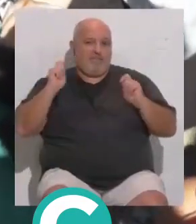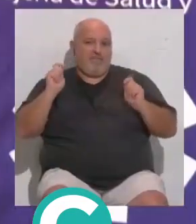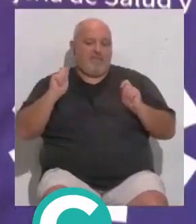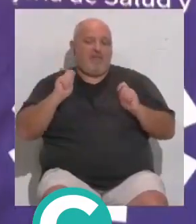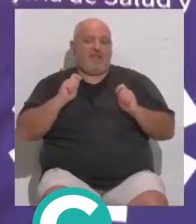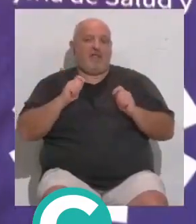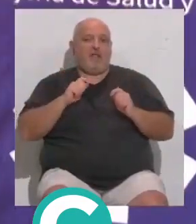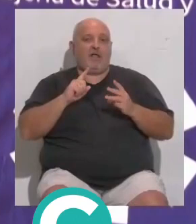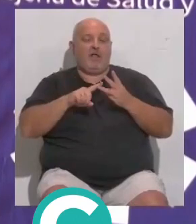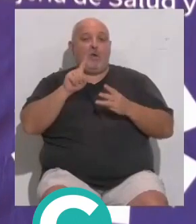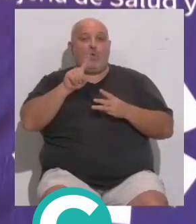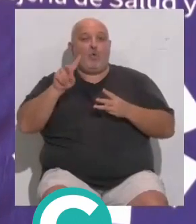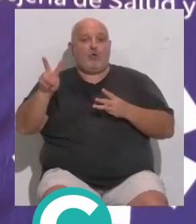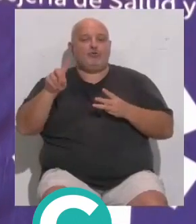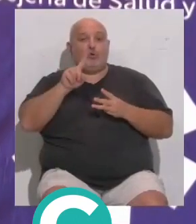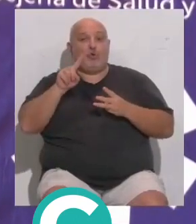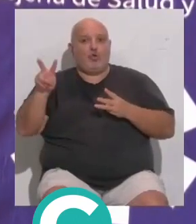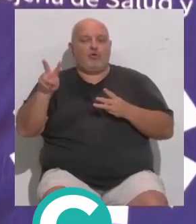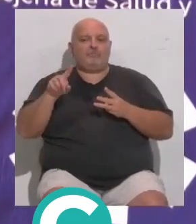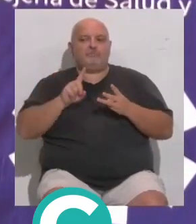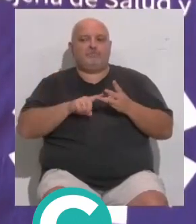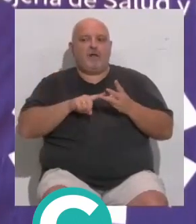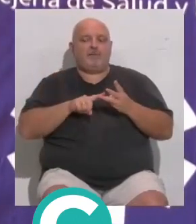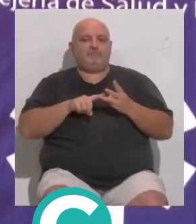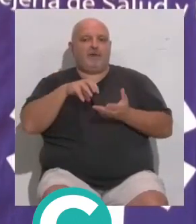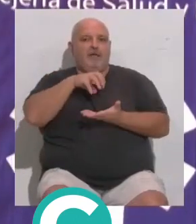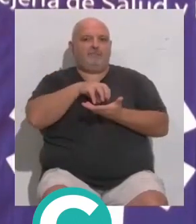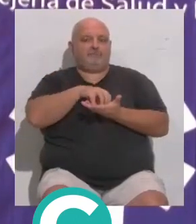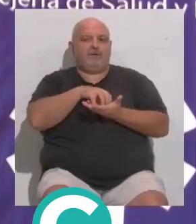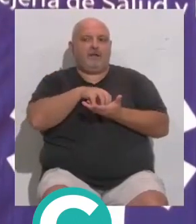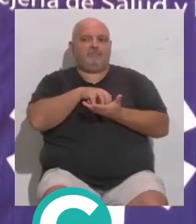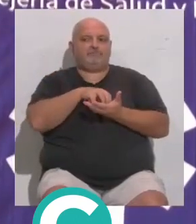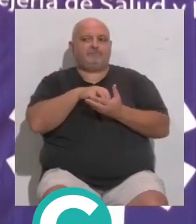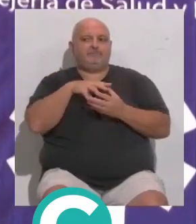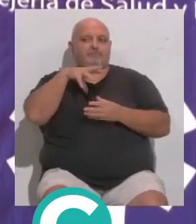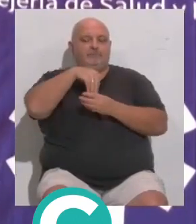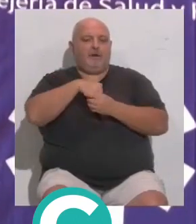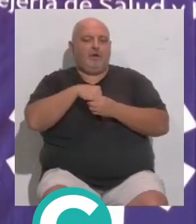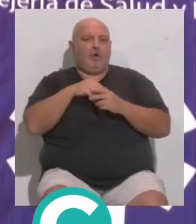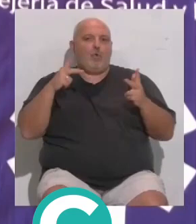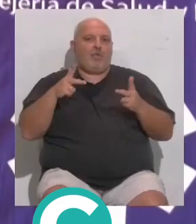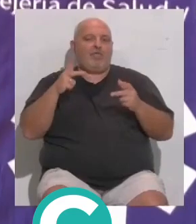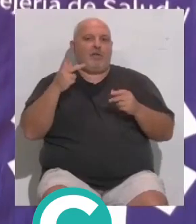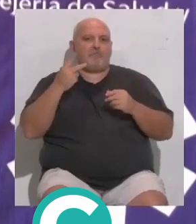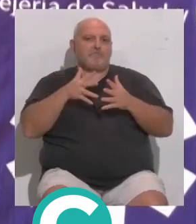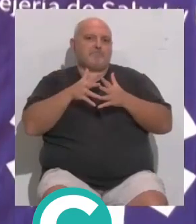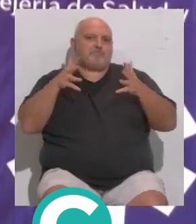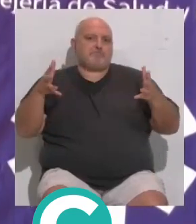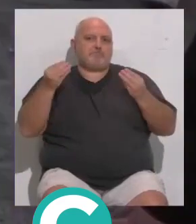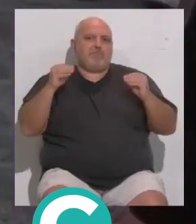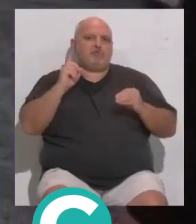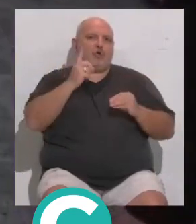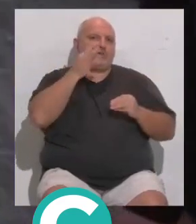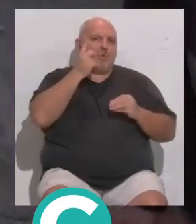vida, y el 112, que es un número de una central que aborda urgencias y emergencias más amplias, no solo a las